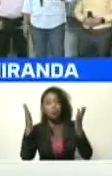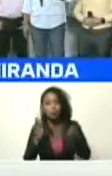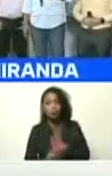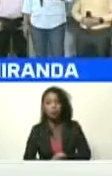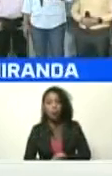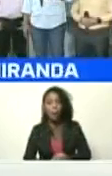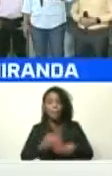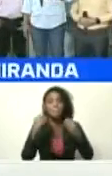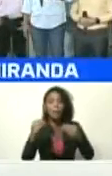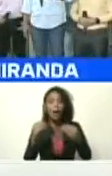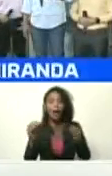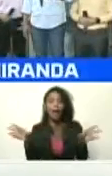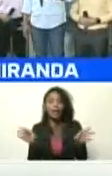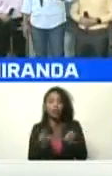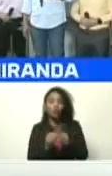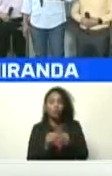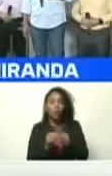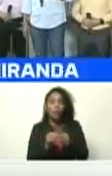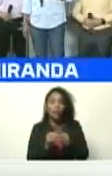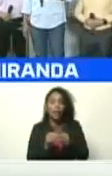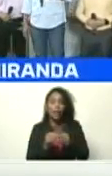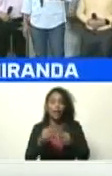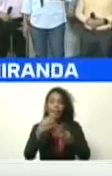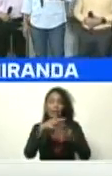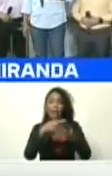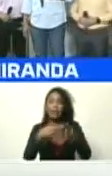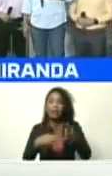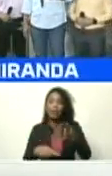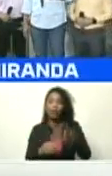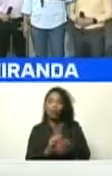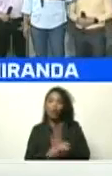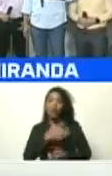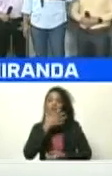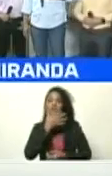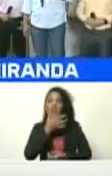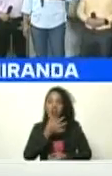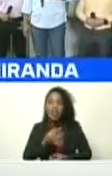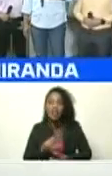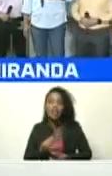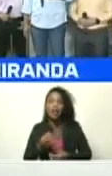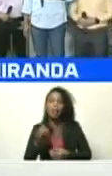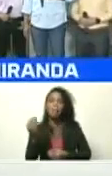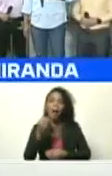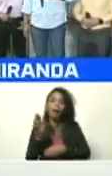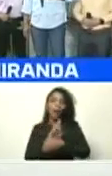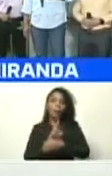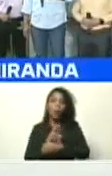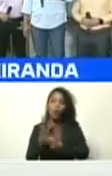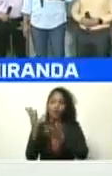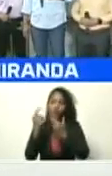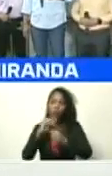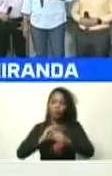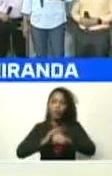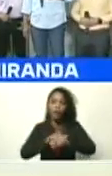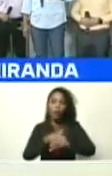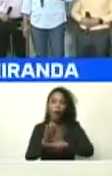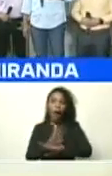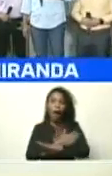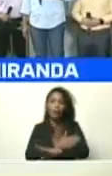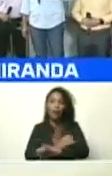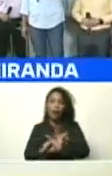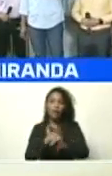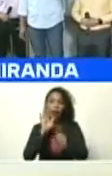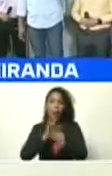Para simplificar trámites, facilitar la vida, facilitar... Héctor, ¿qué más nos estabas diciendo por allá? Antes de darle